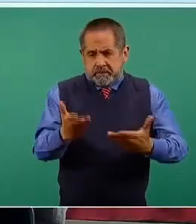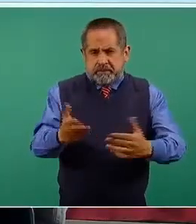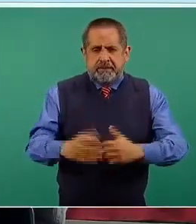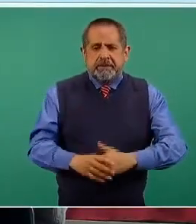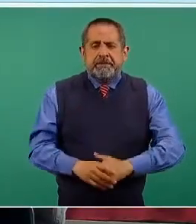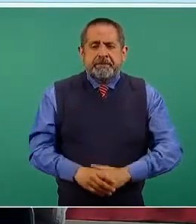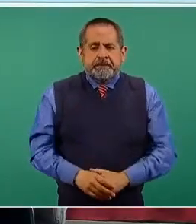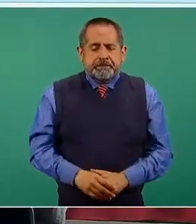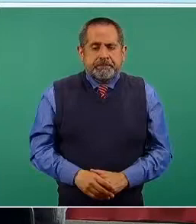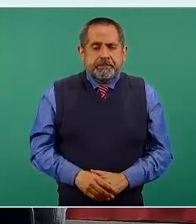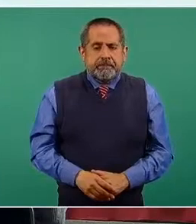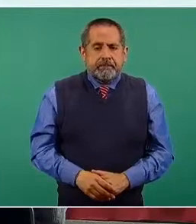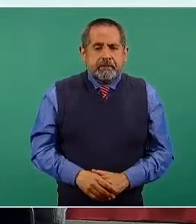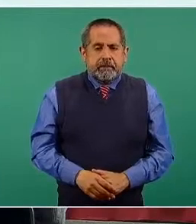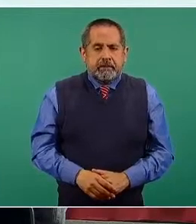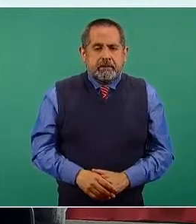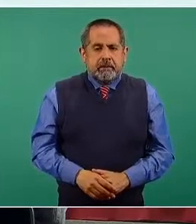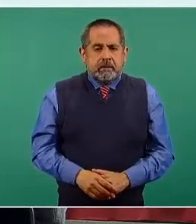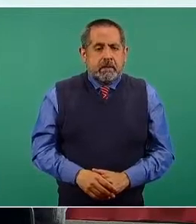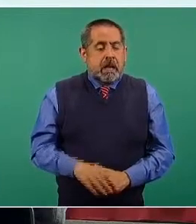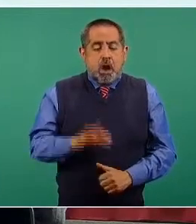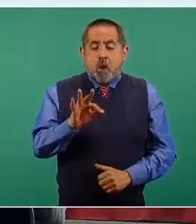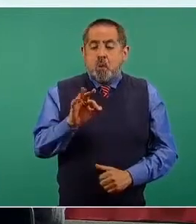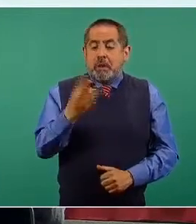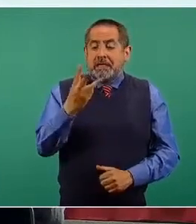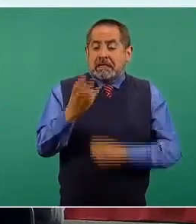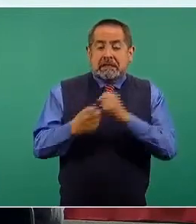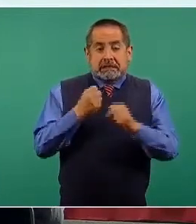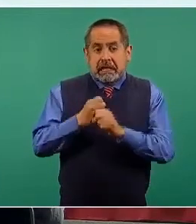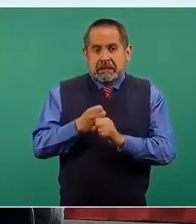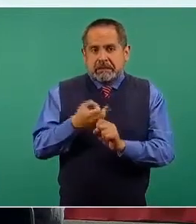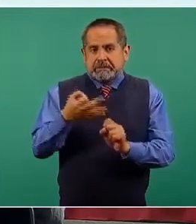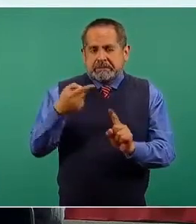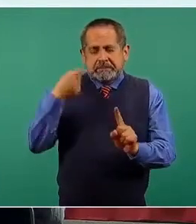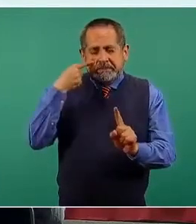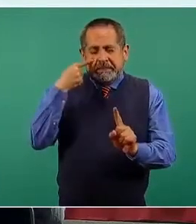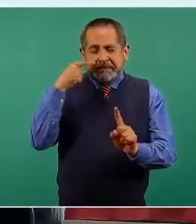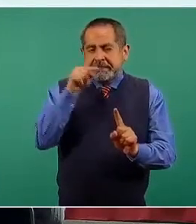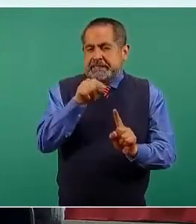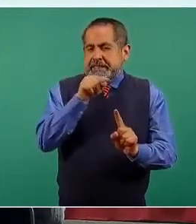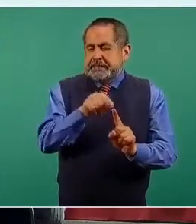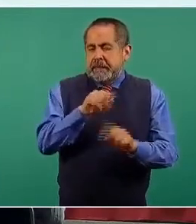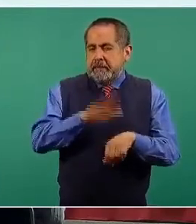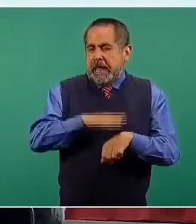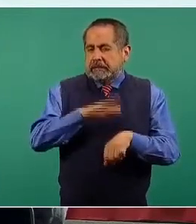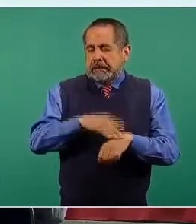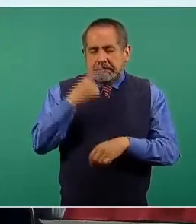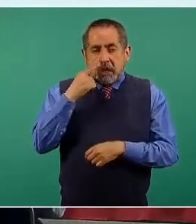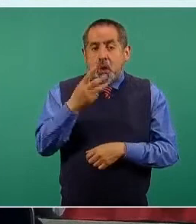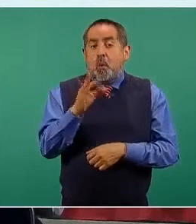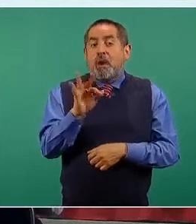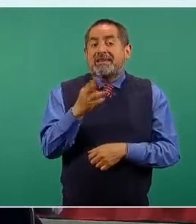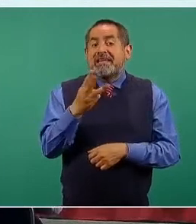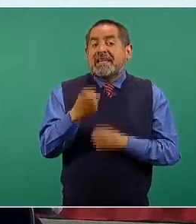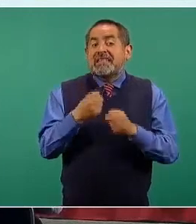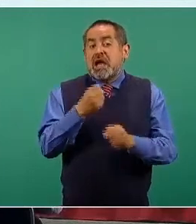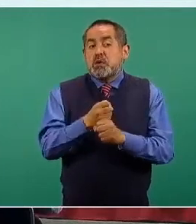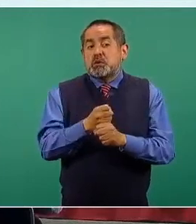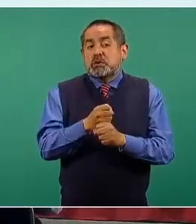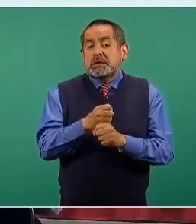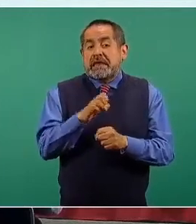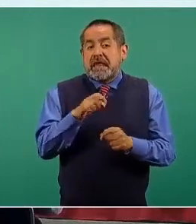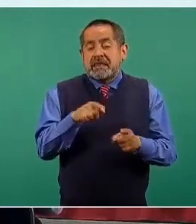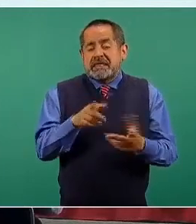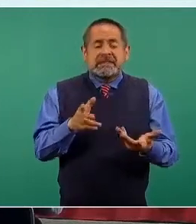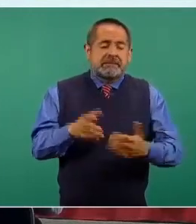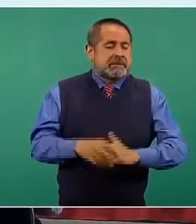siguiente, por favor. La mediana de edad, 43 años. Ese es un dato muy importante que tenemos de los casos positivos.